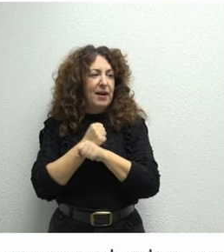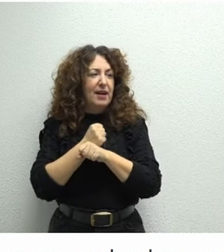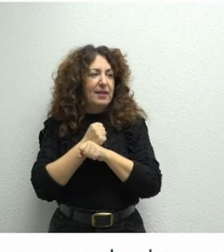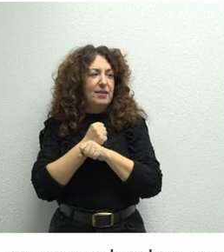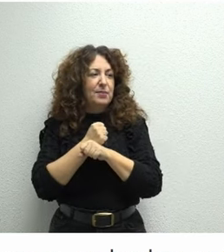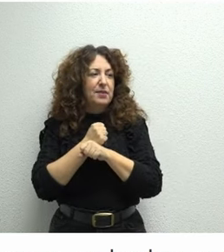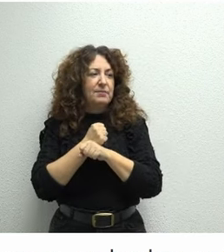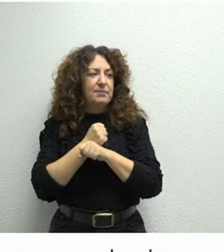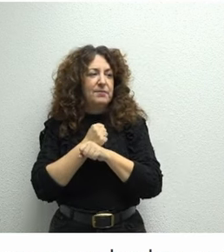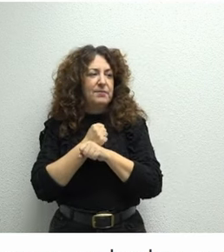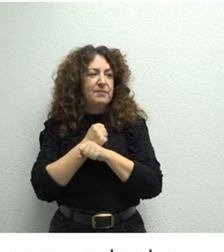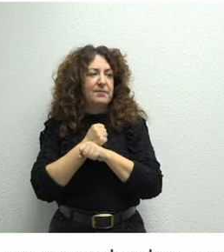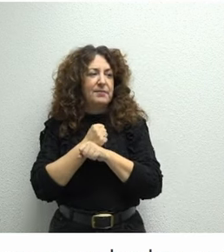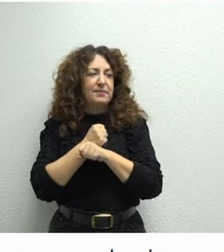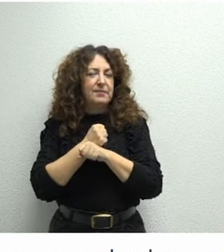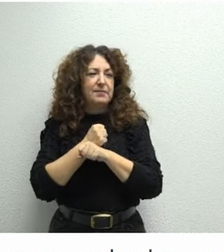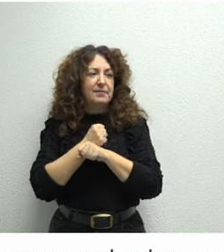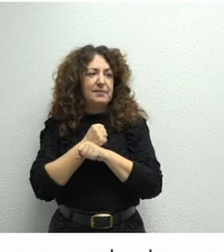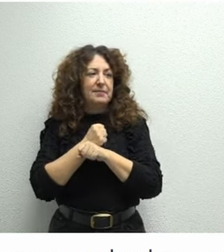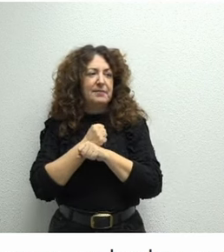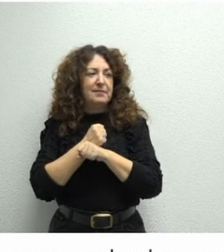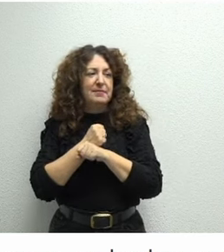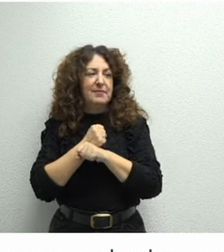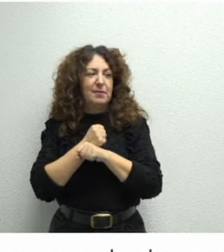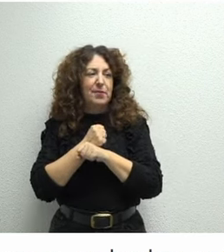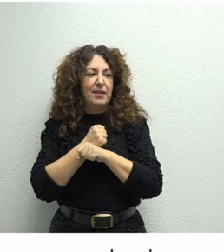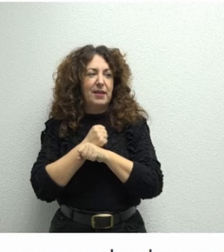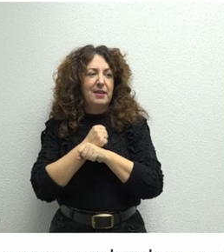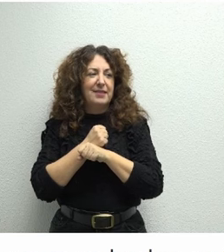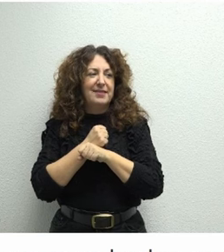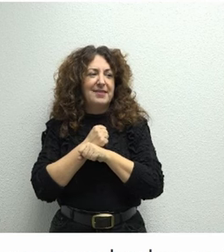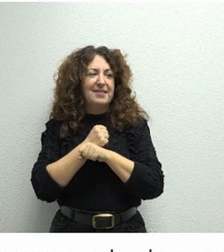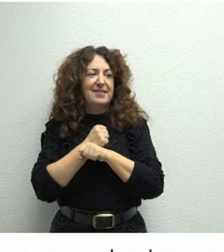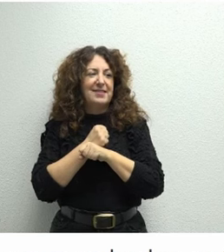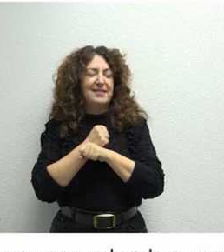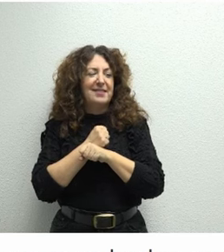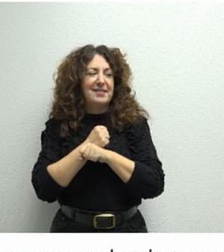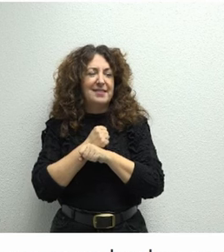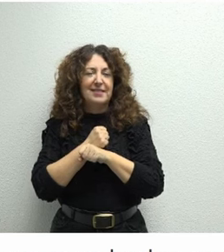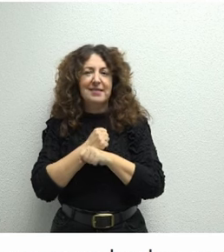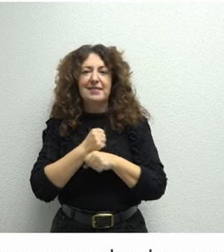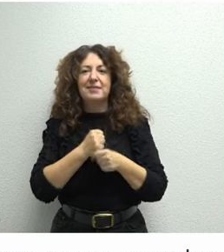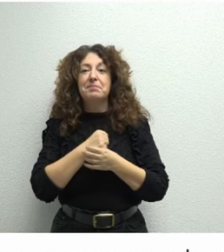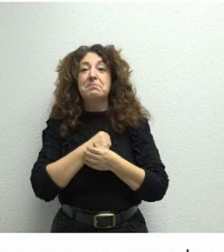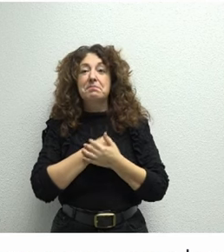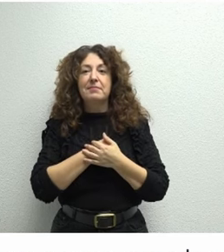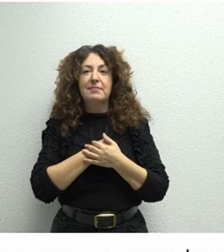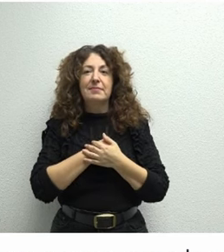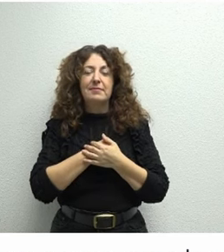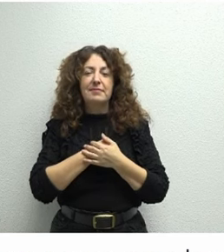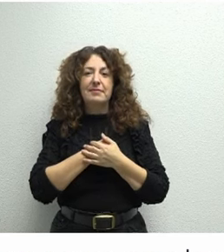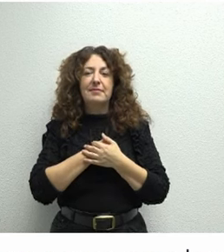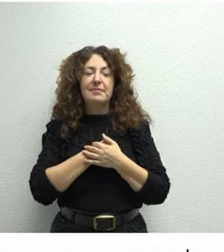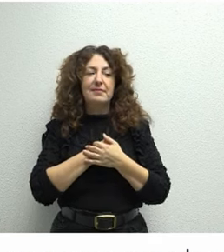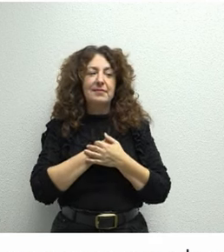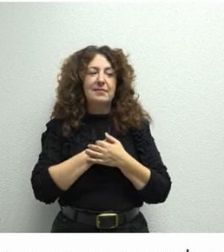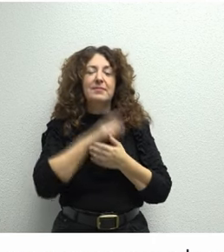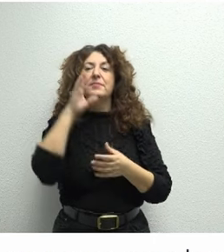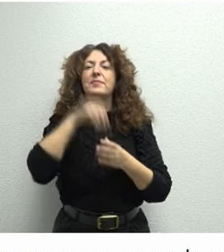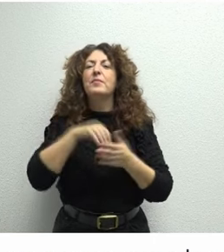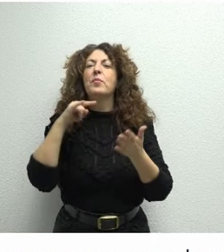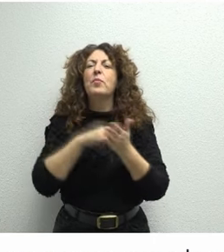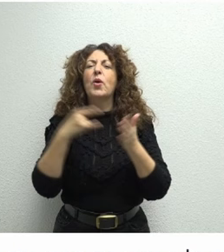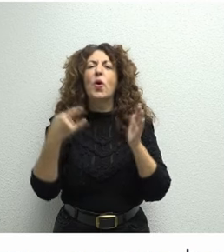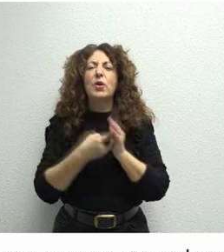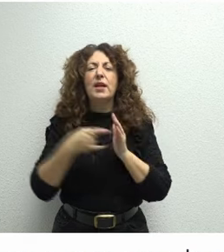eh Por último por último y voy a comentar que en el proyecto este este que